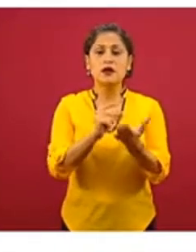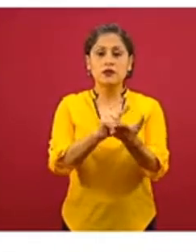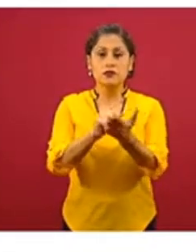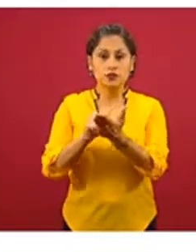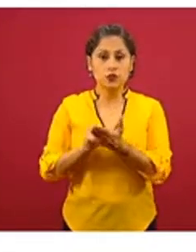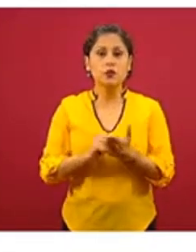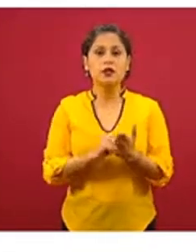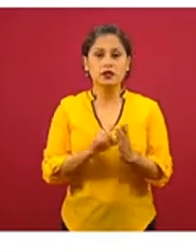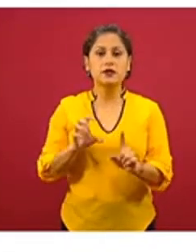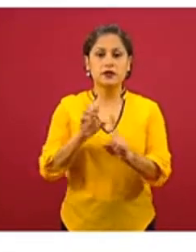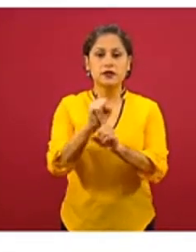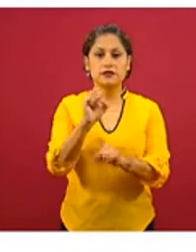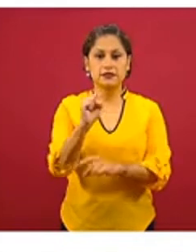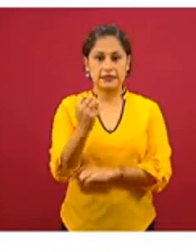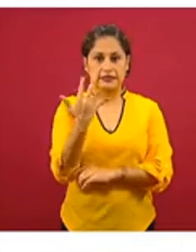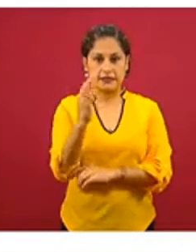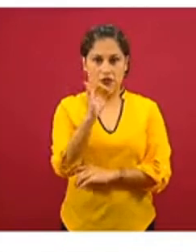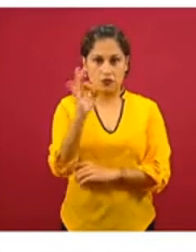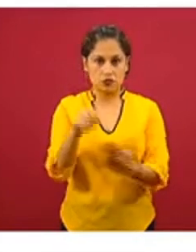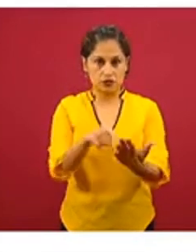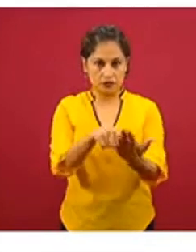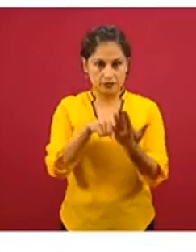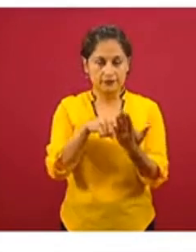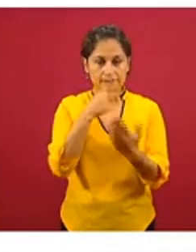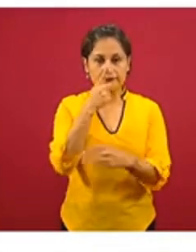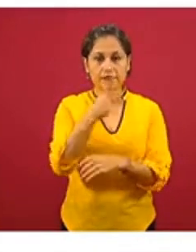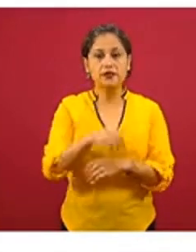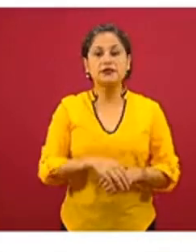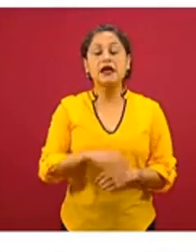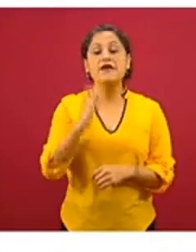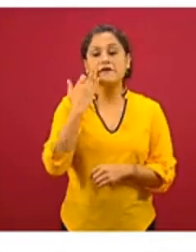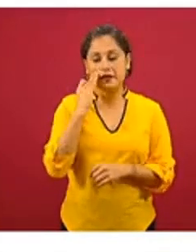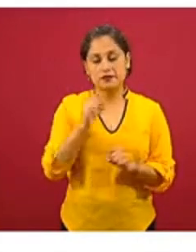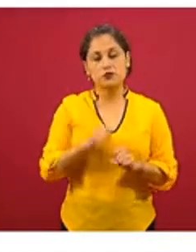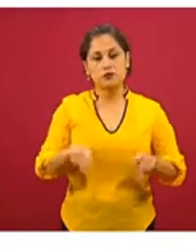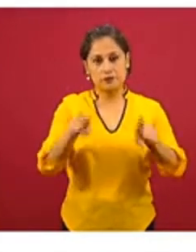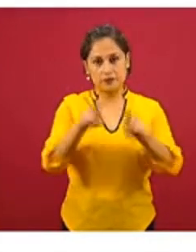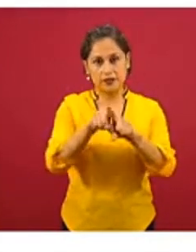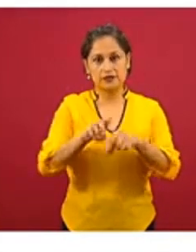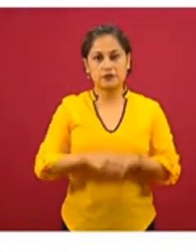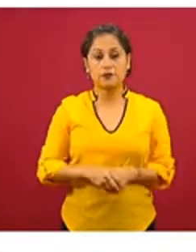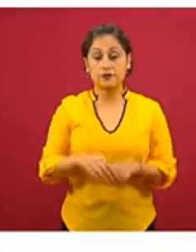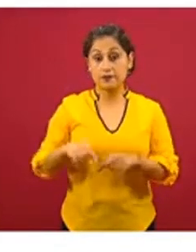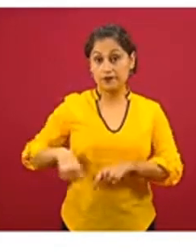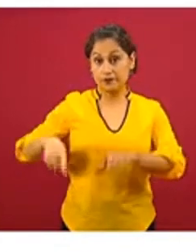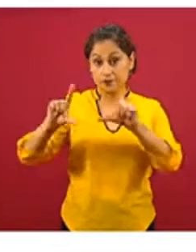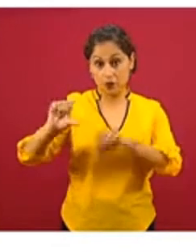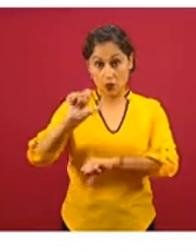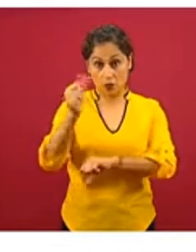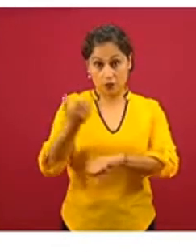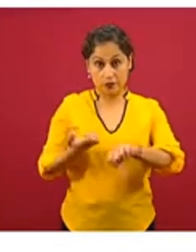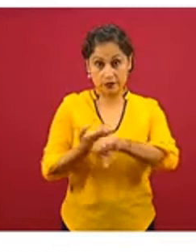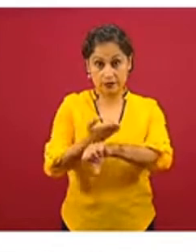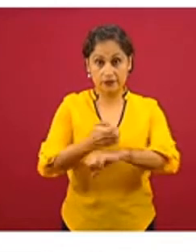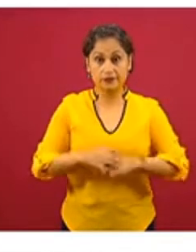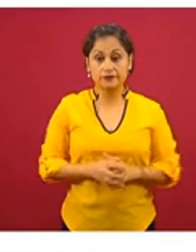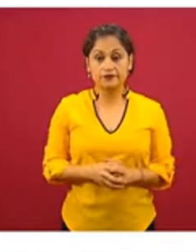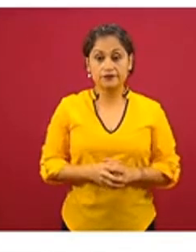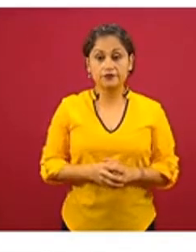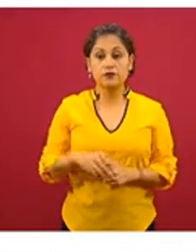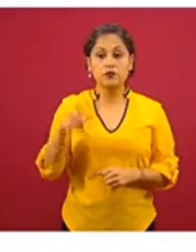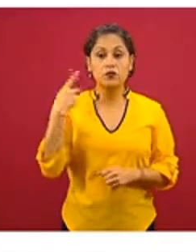del 65% y en Facebook también llegando a esa misma meta. Los siguientes 4, por favor.